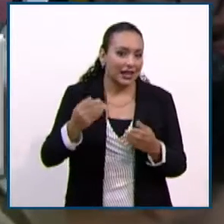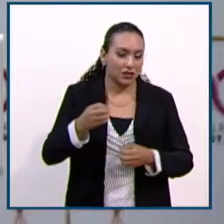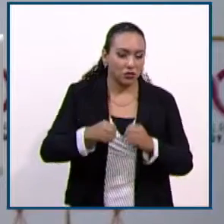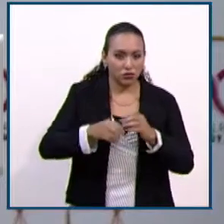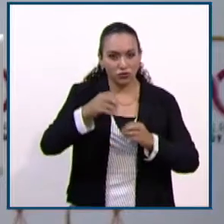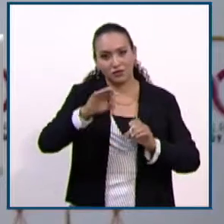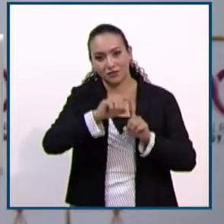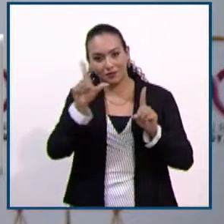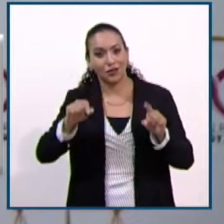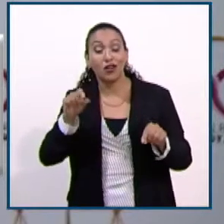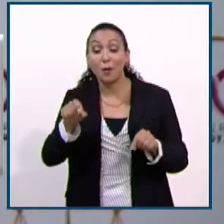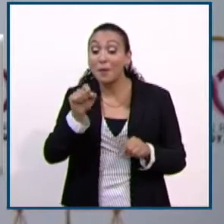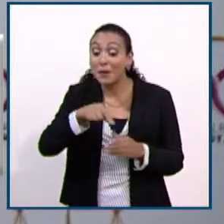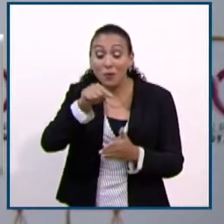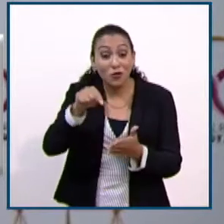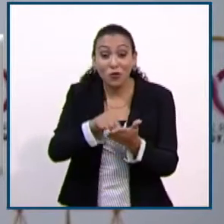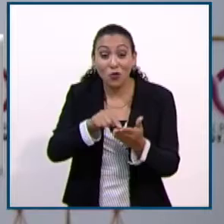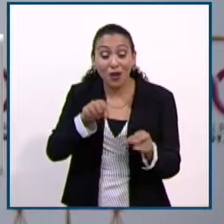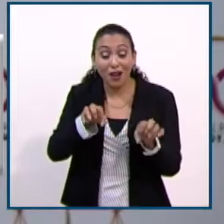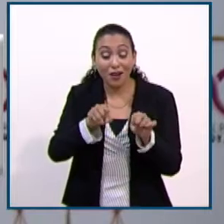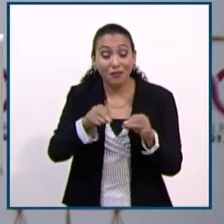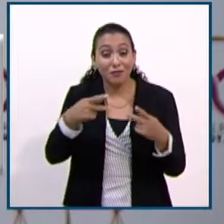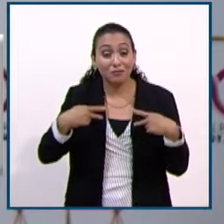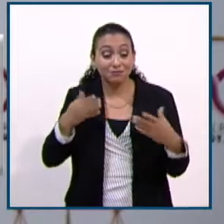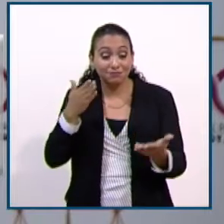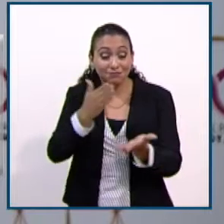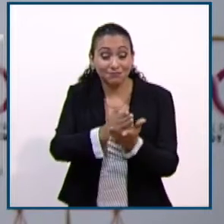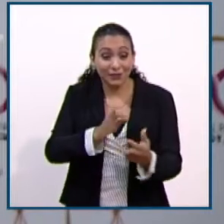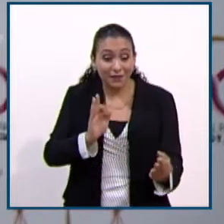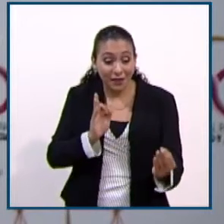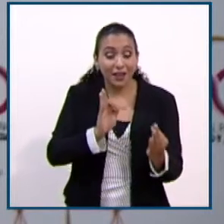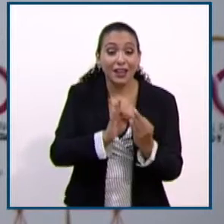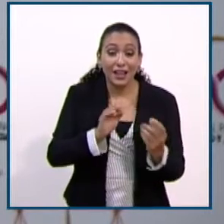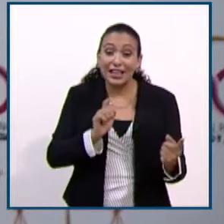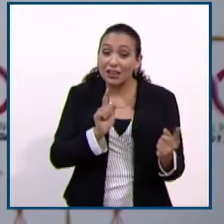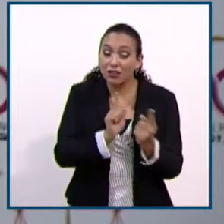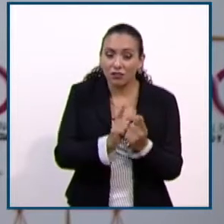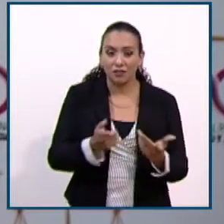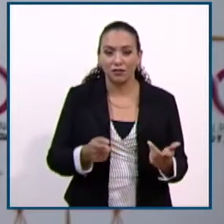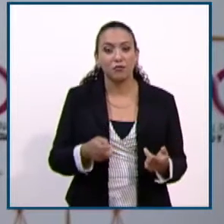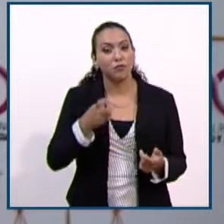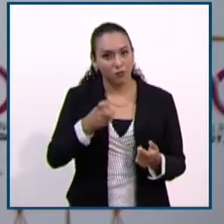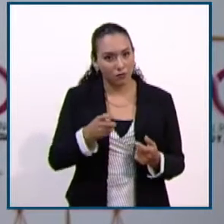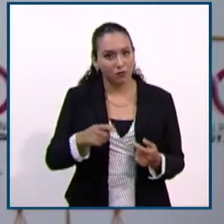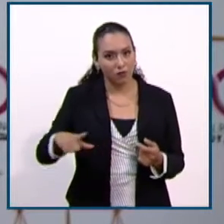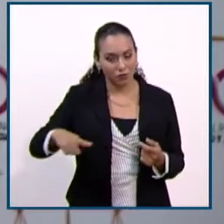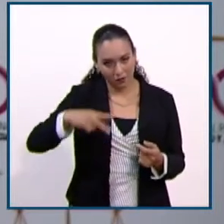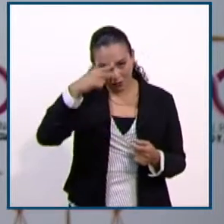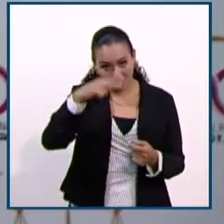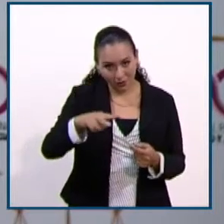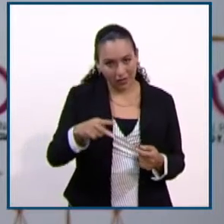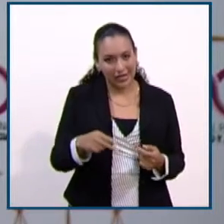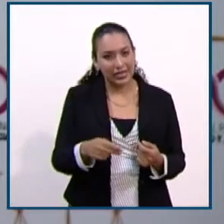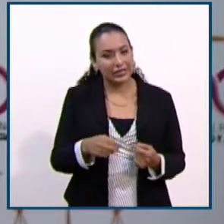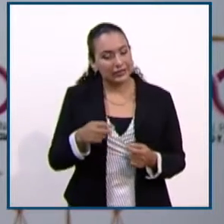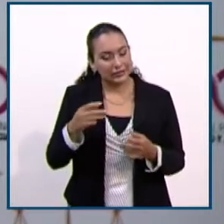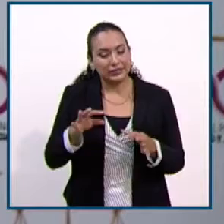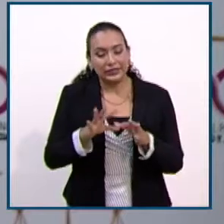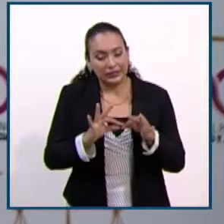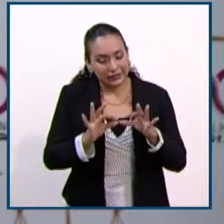Es donde menos énfasis ha puesto el Estado mexicano para